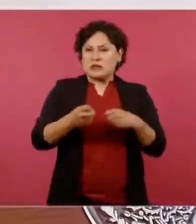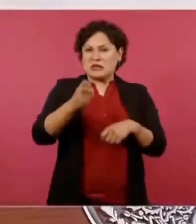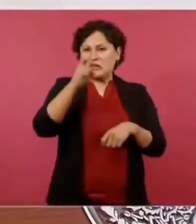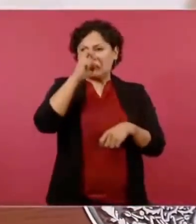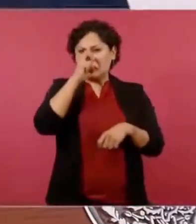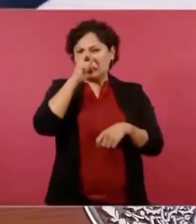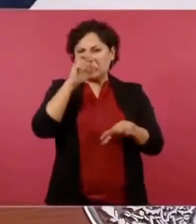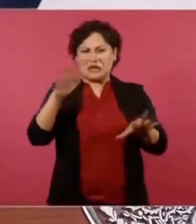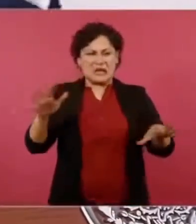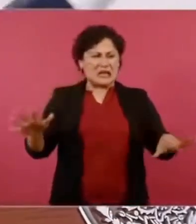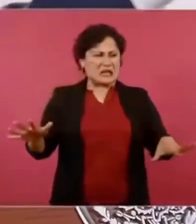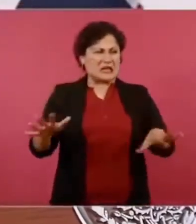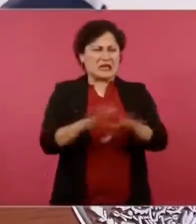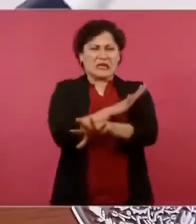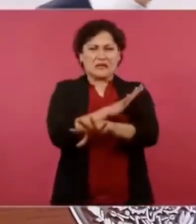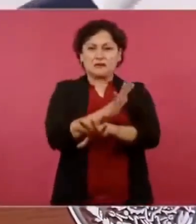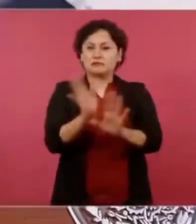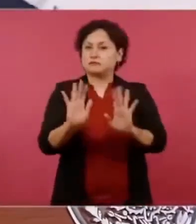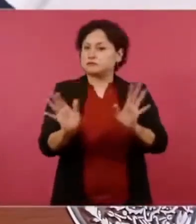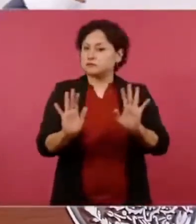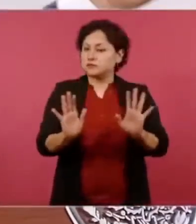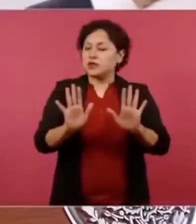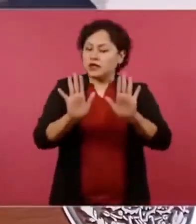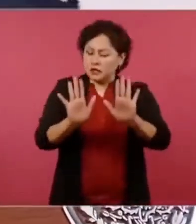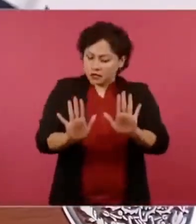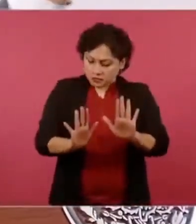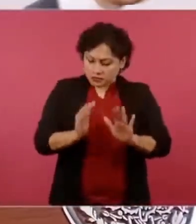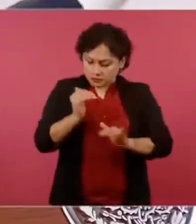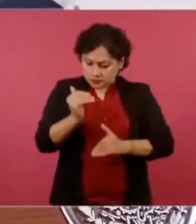y que nos generara